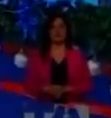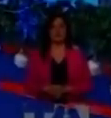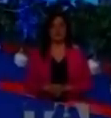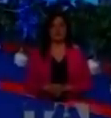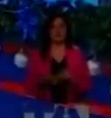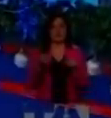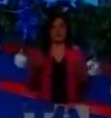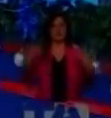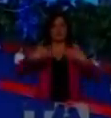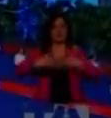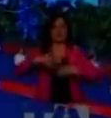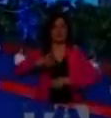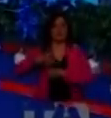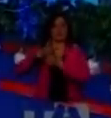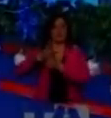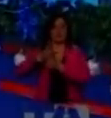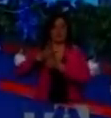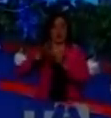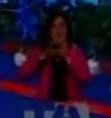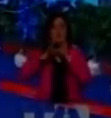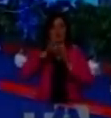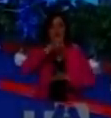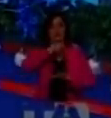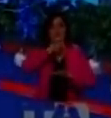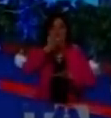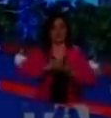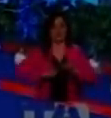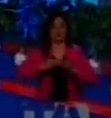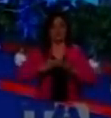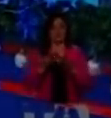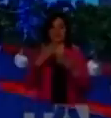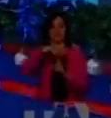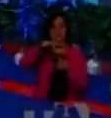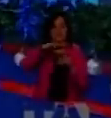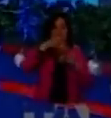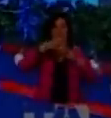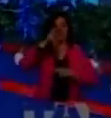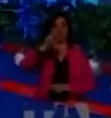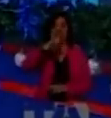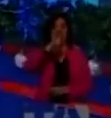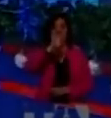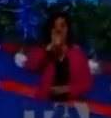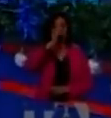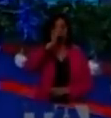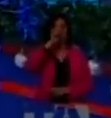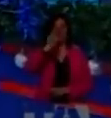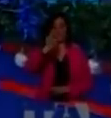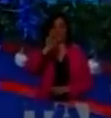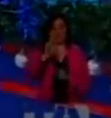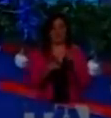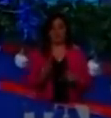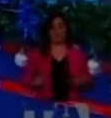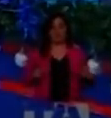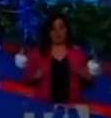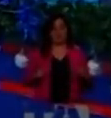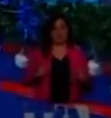nos vamos a enlazar en este momento en vivo con Joana Canizares, quien está en el Parque Neón, para con los moradores, pues contarnos